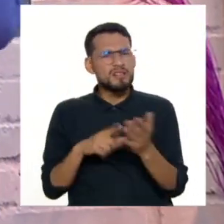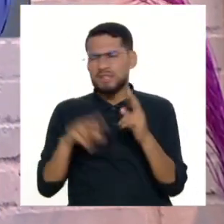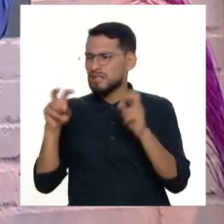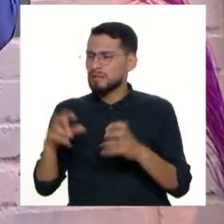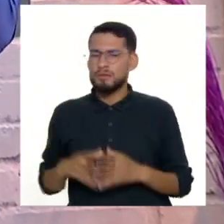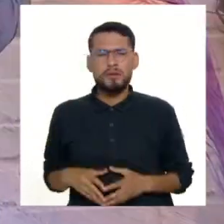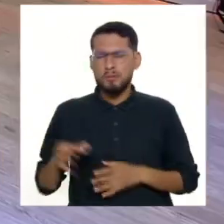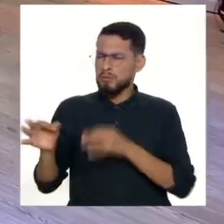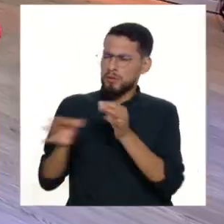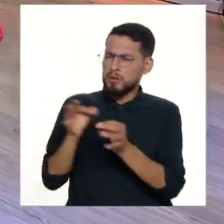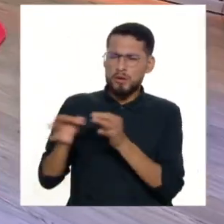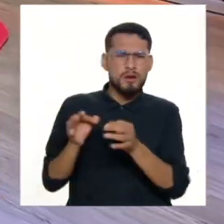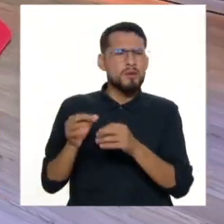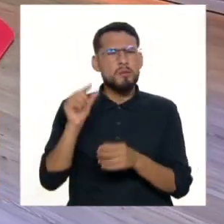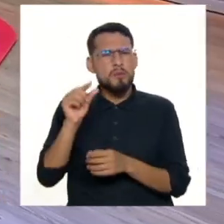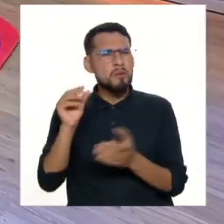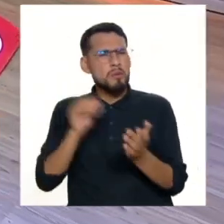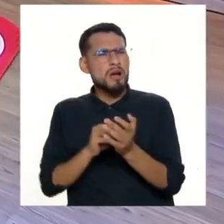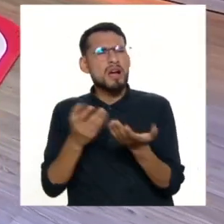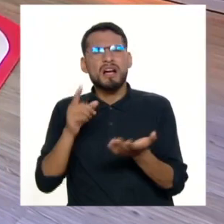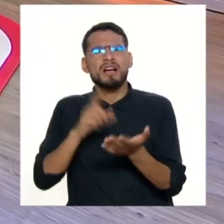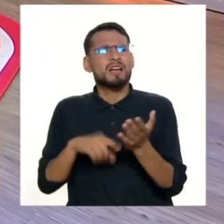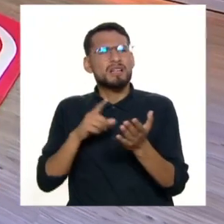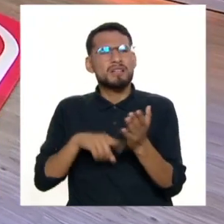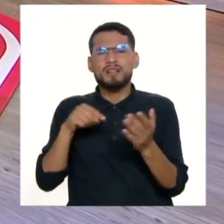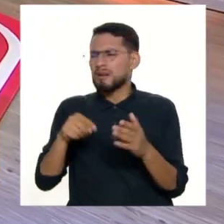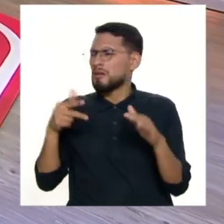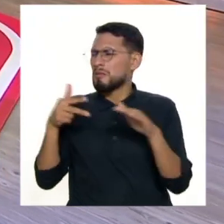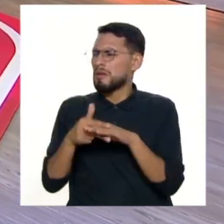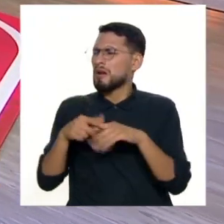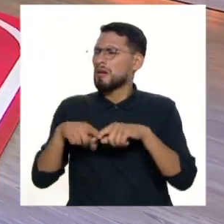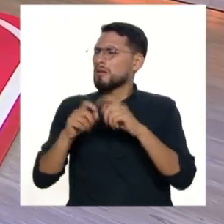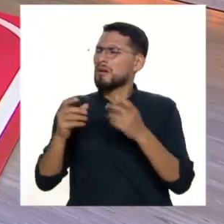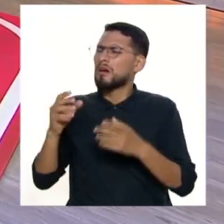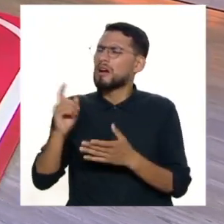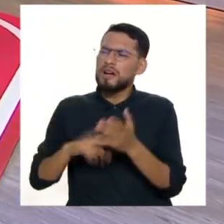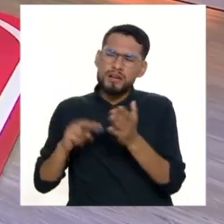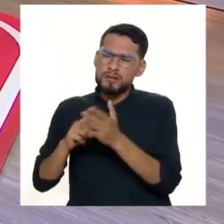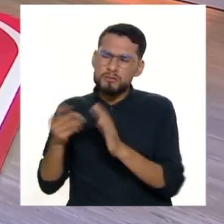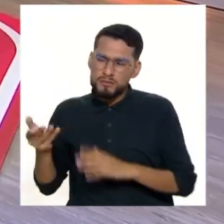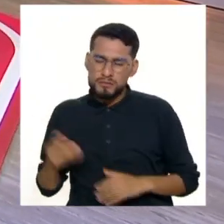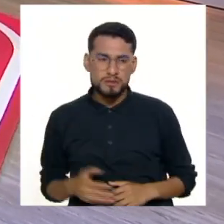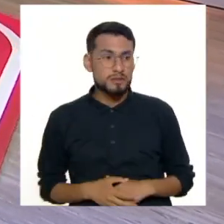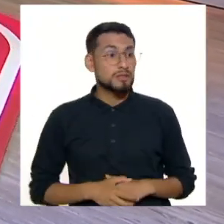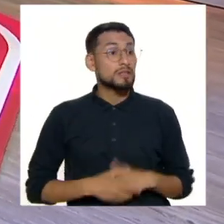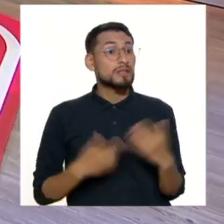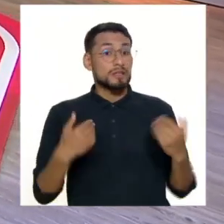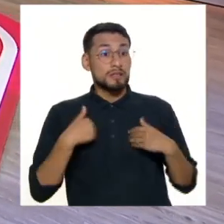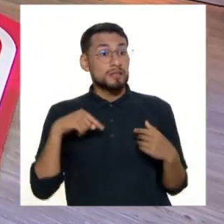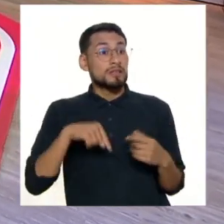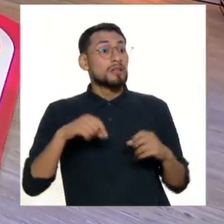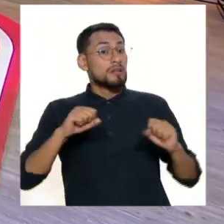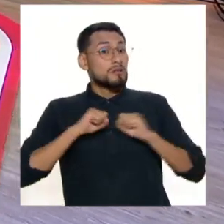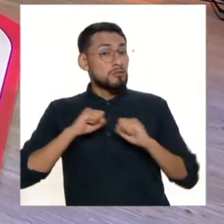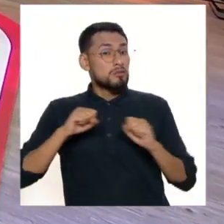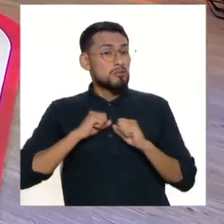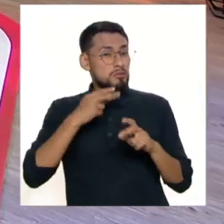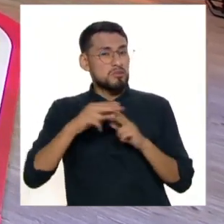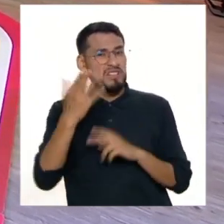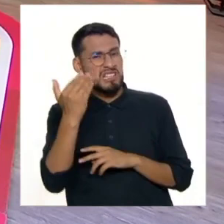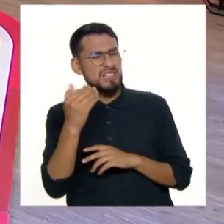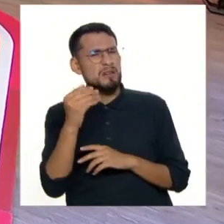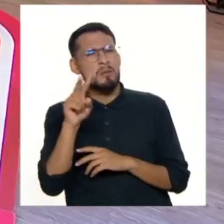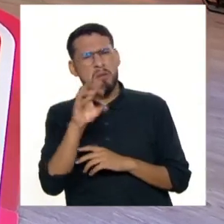tema, explíquenos un poquito más de qué se trata esta pausa activa, en qué consiste. Mira, son ejercicios que duran de 15 a